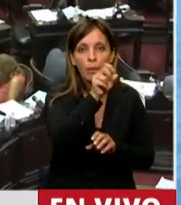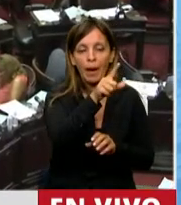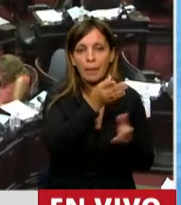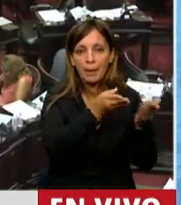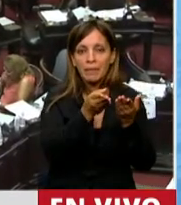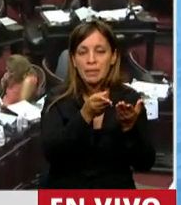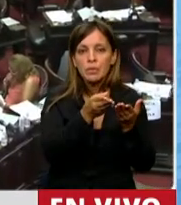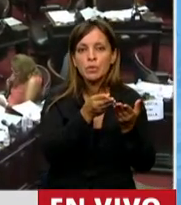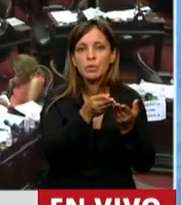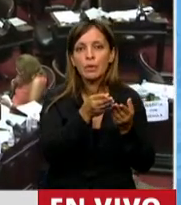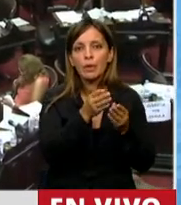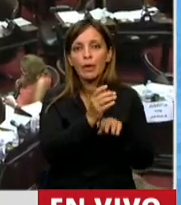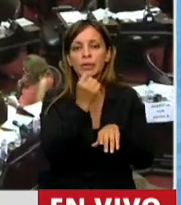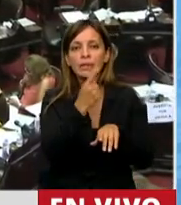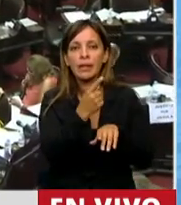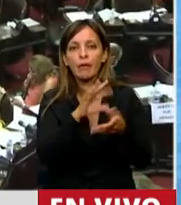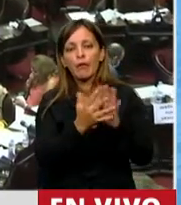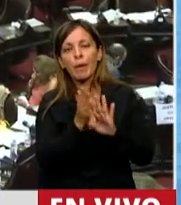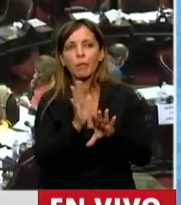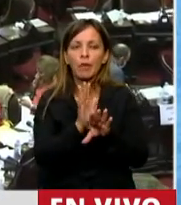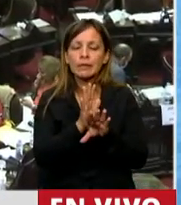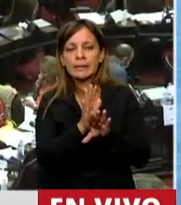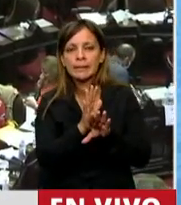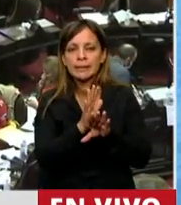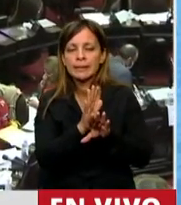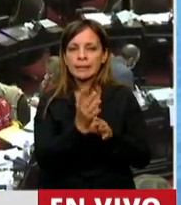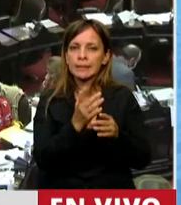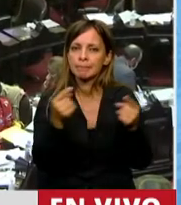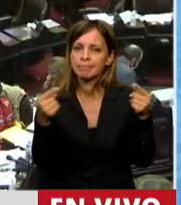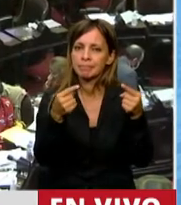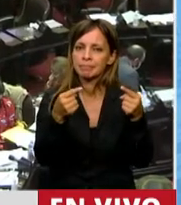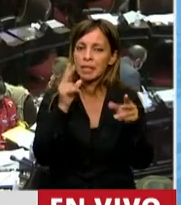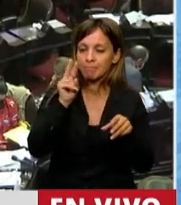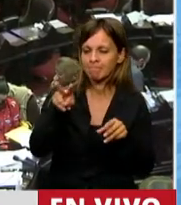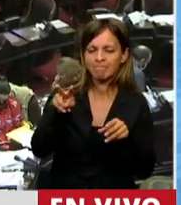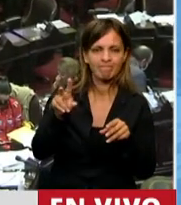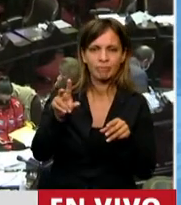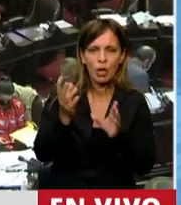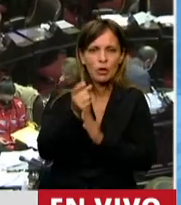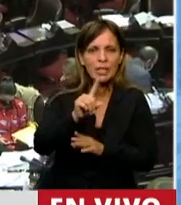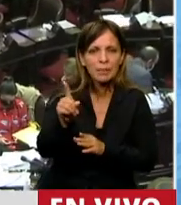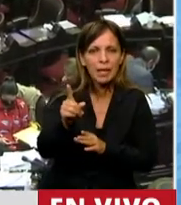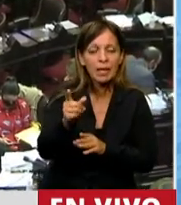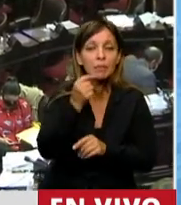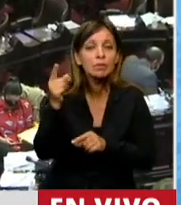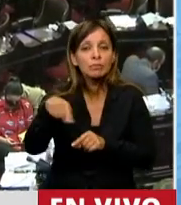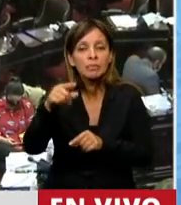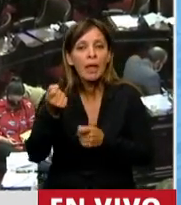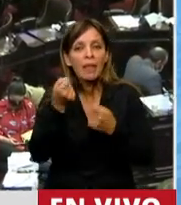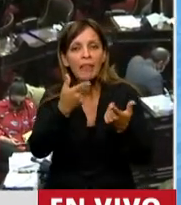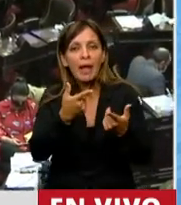puesto en una opción antipática, dudosamente lo acepten, si es que alientan la expectativa de